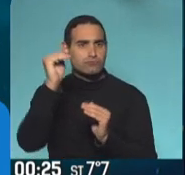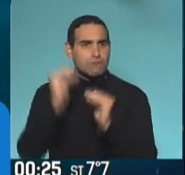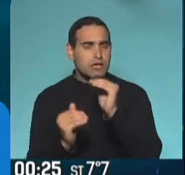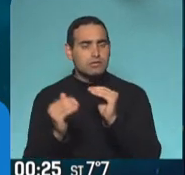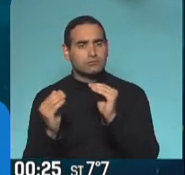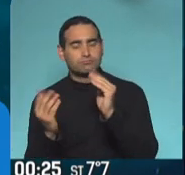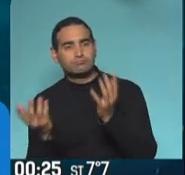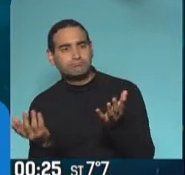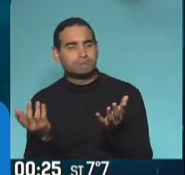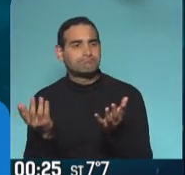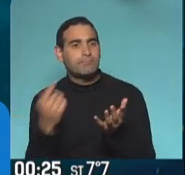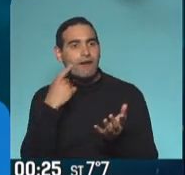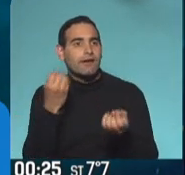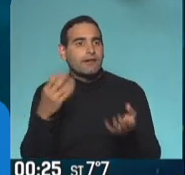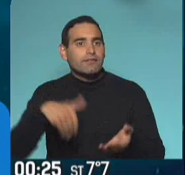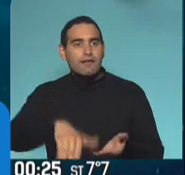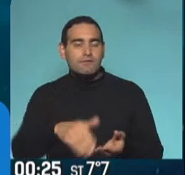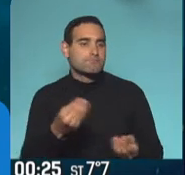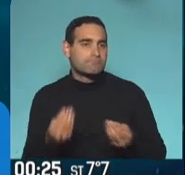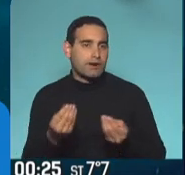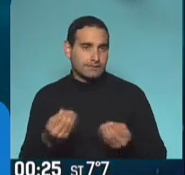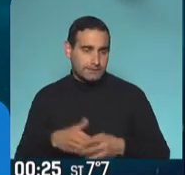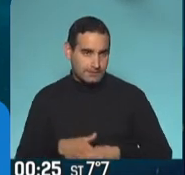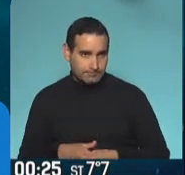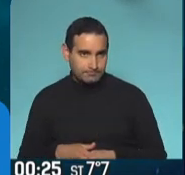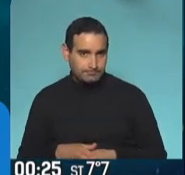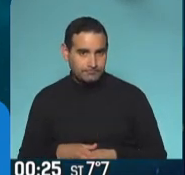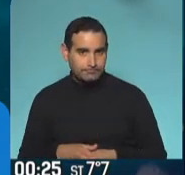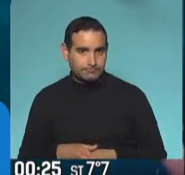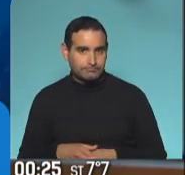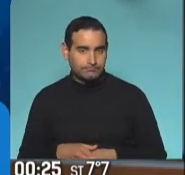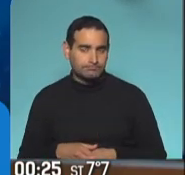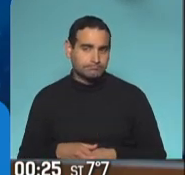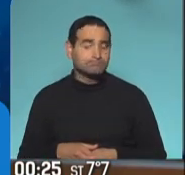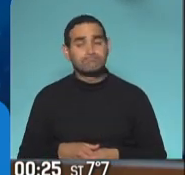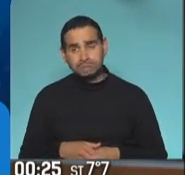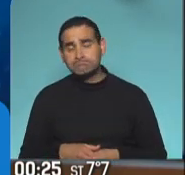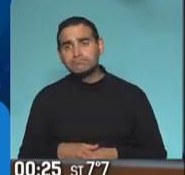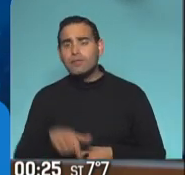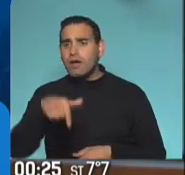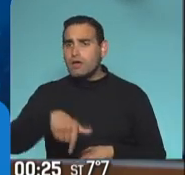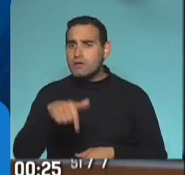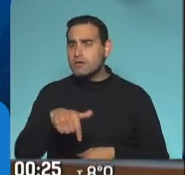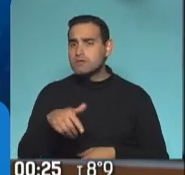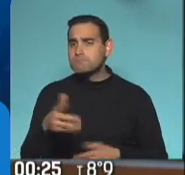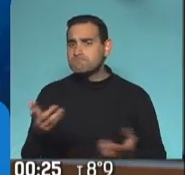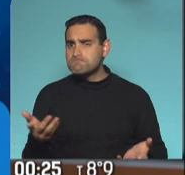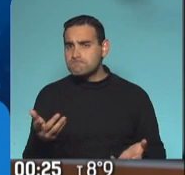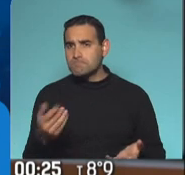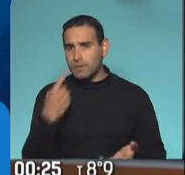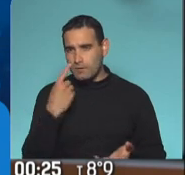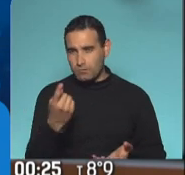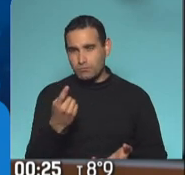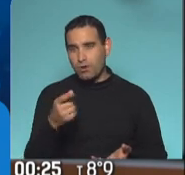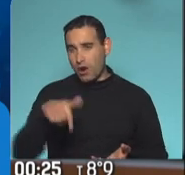terminar como posiblemente de dar el último ciclo de desencanto ahora si tenemos ese el